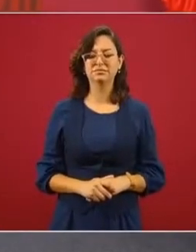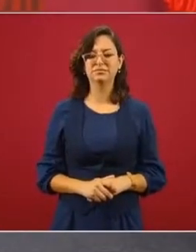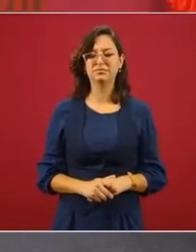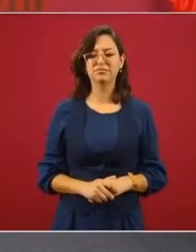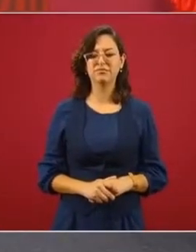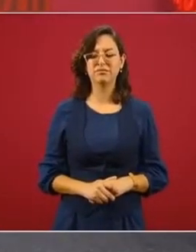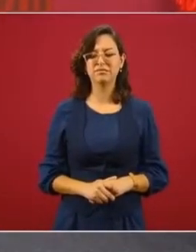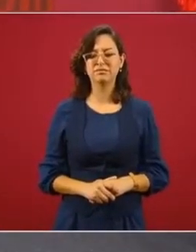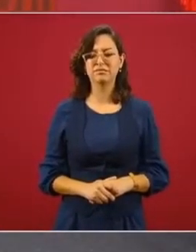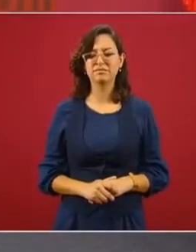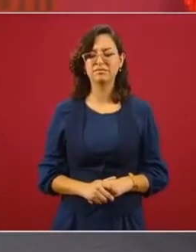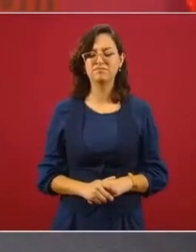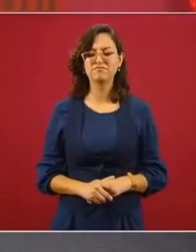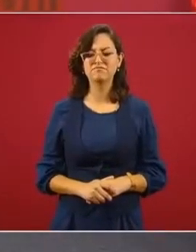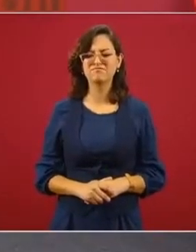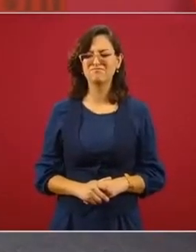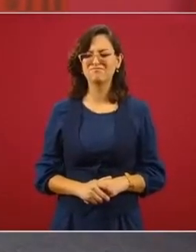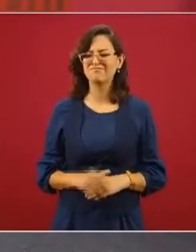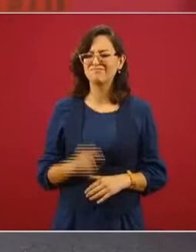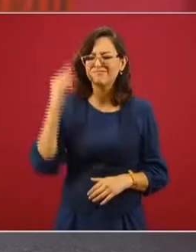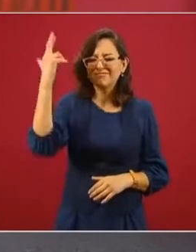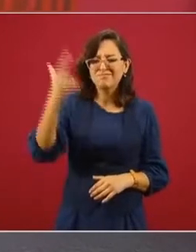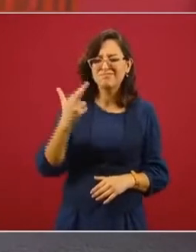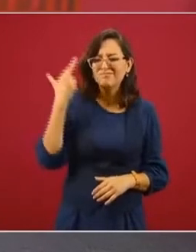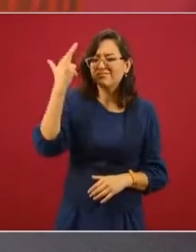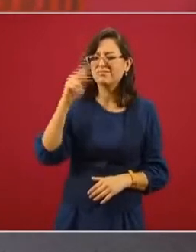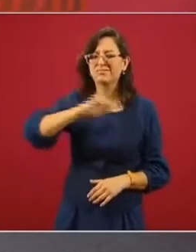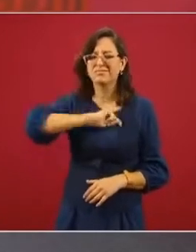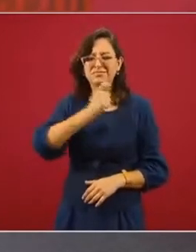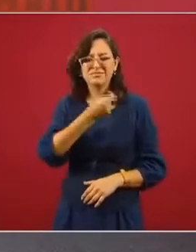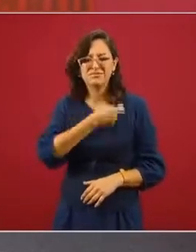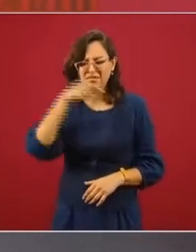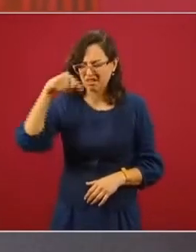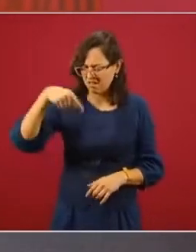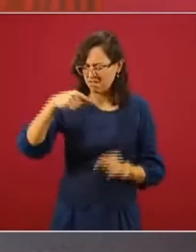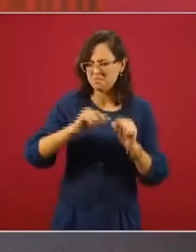¿Qué tiene que ver el rey de España?